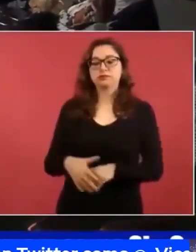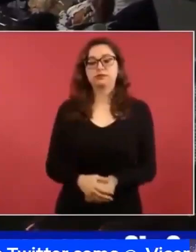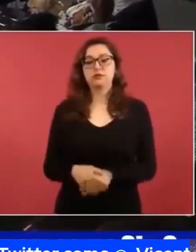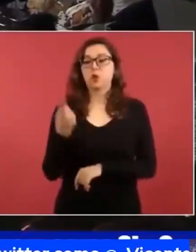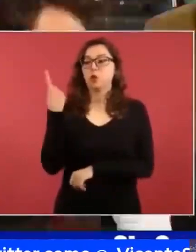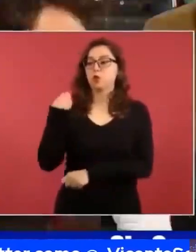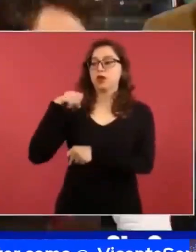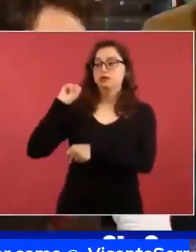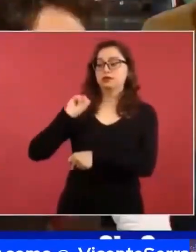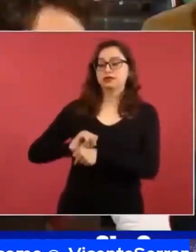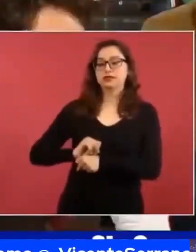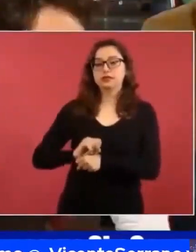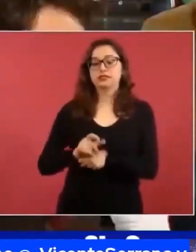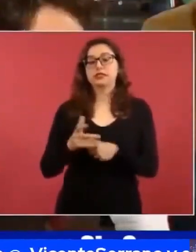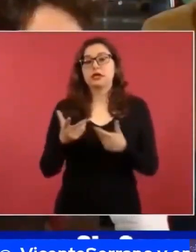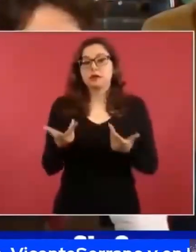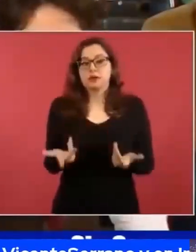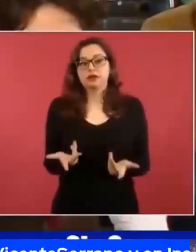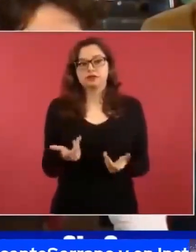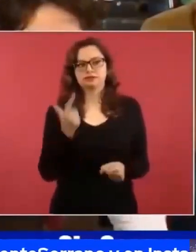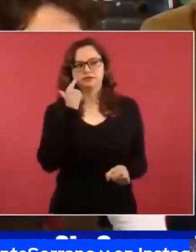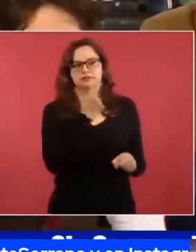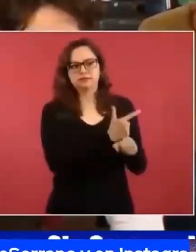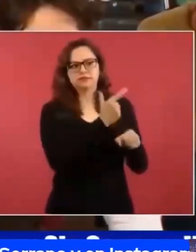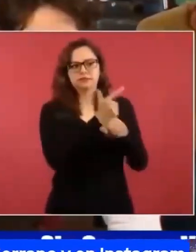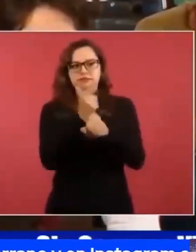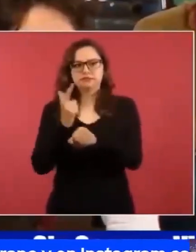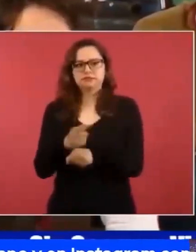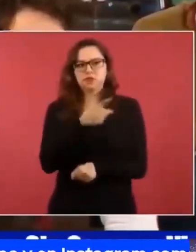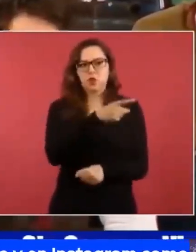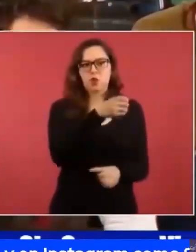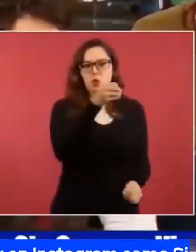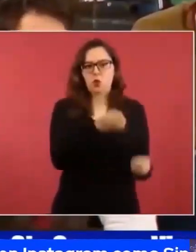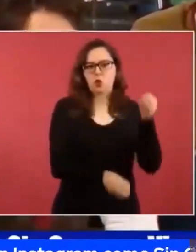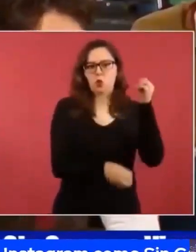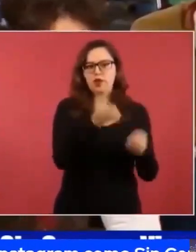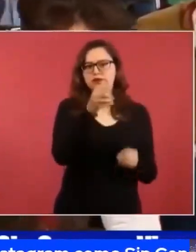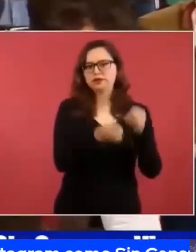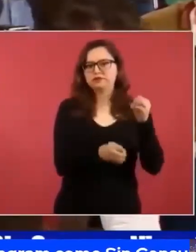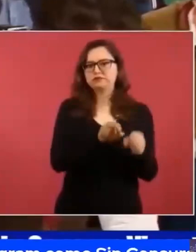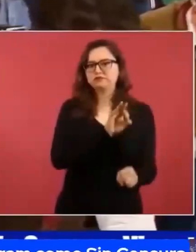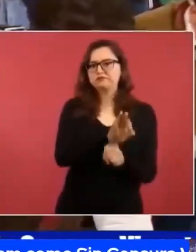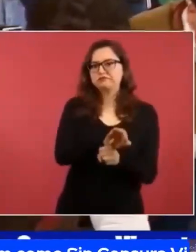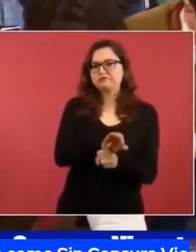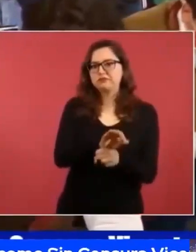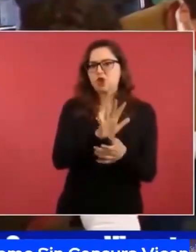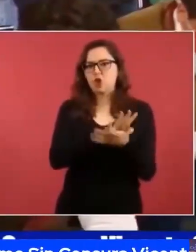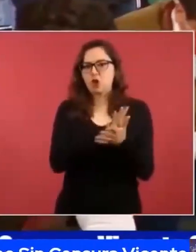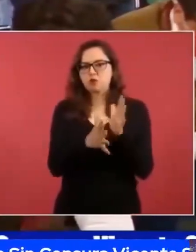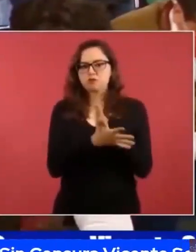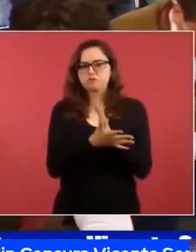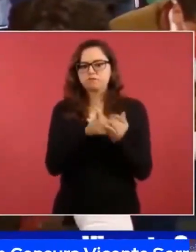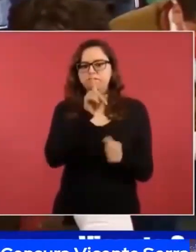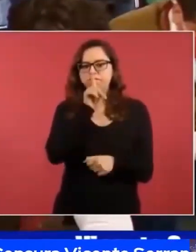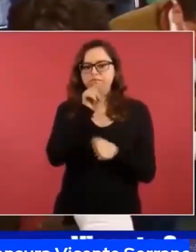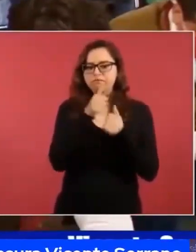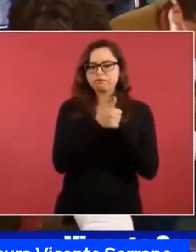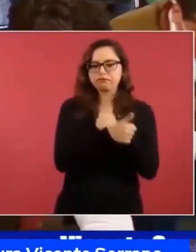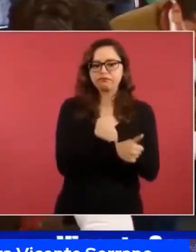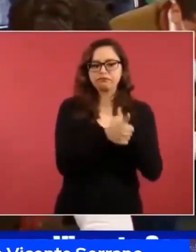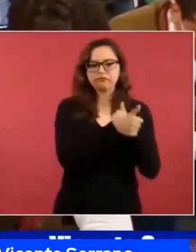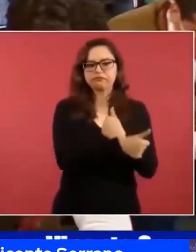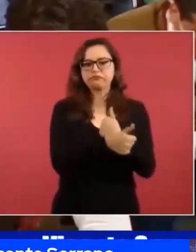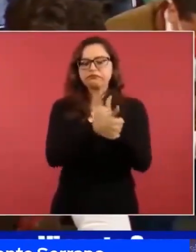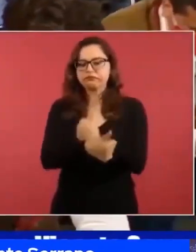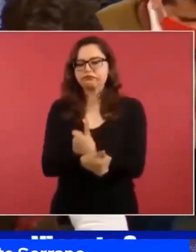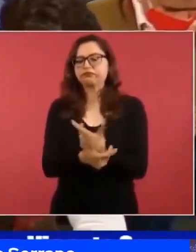ese tema, con la absolución de al menos 24 personas por un solo juez. Pero también se da la información en torno a la actuación que ha